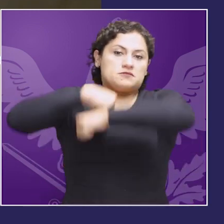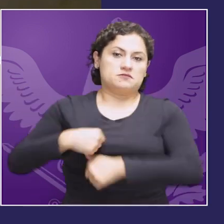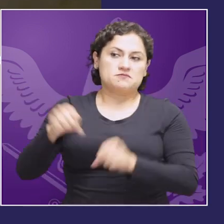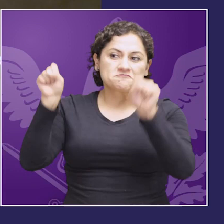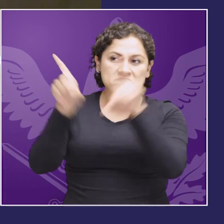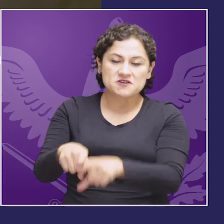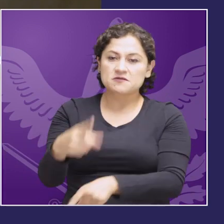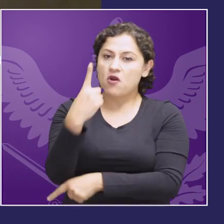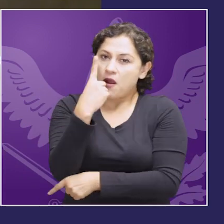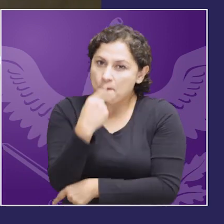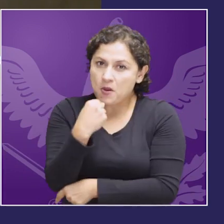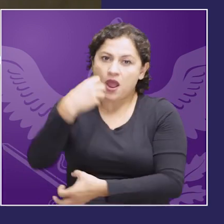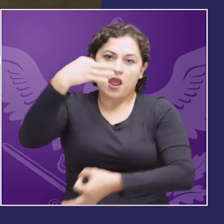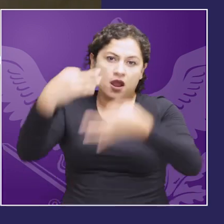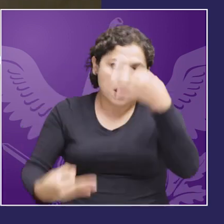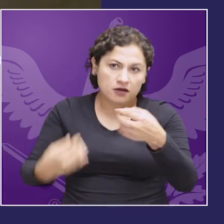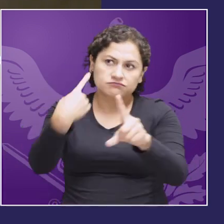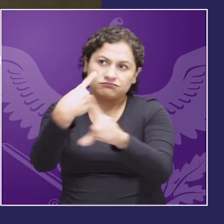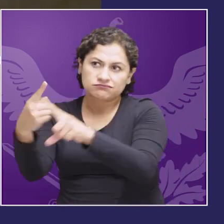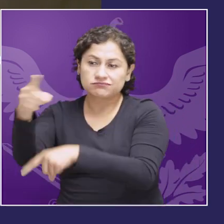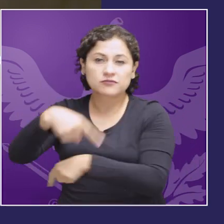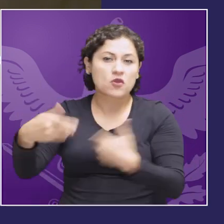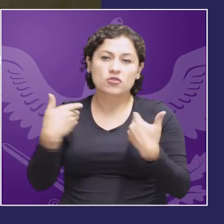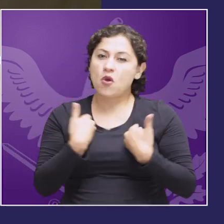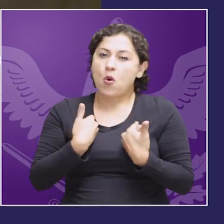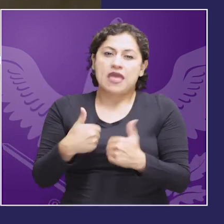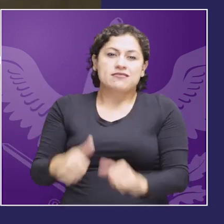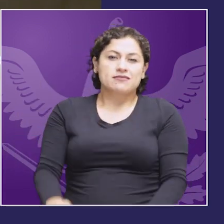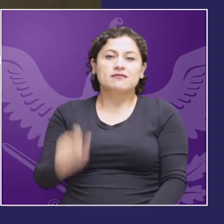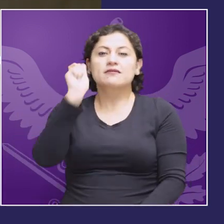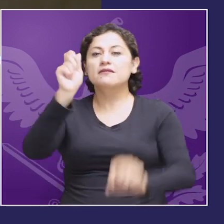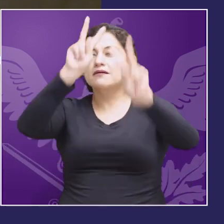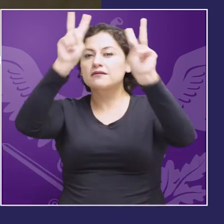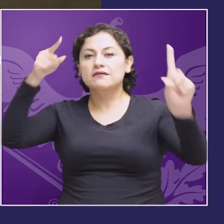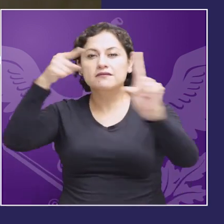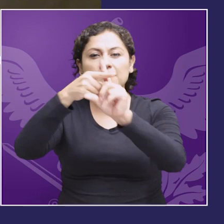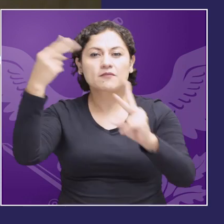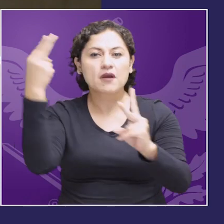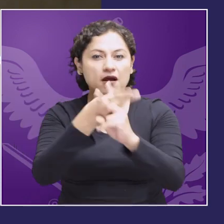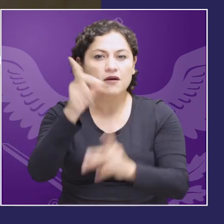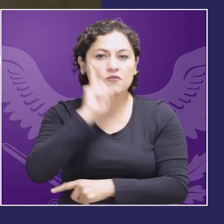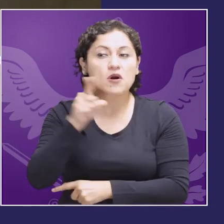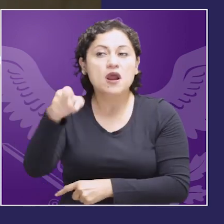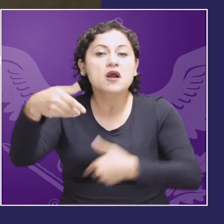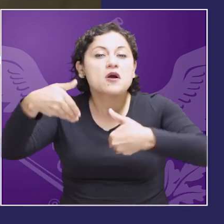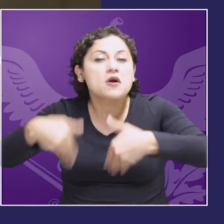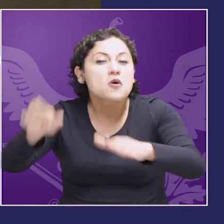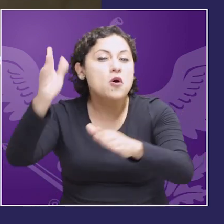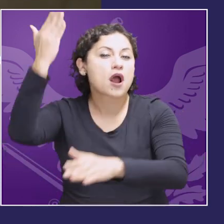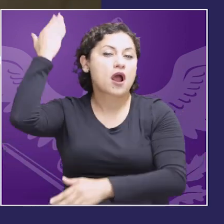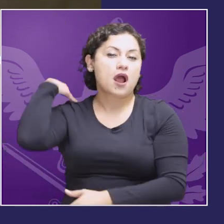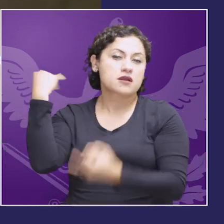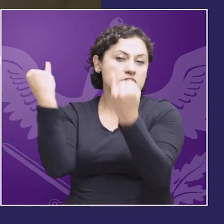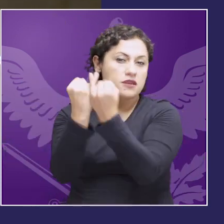enfrentamos a la resistencia de las autoridades, a una falta de comprensión del fenómeno. Los